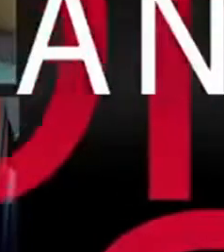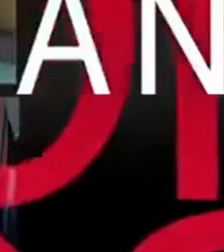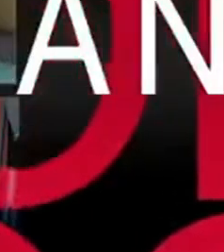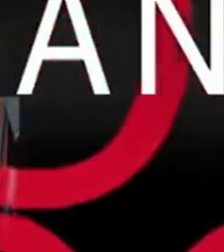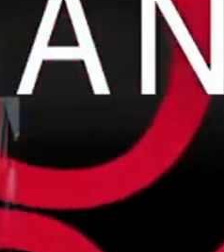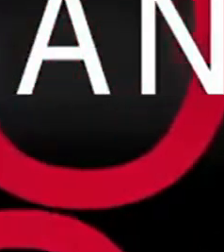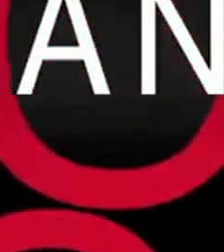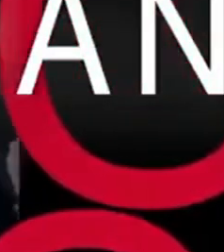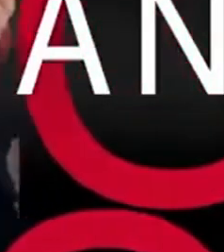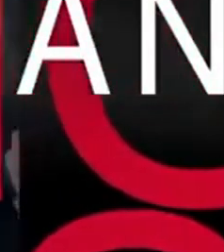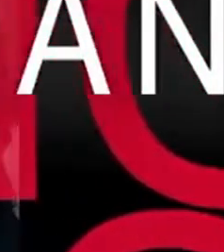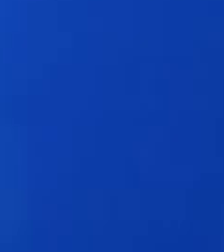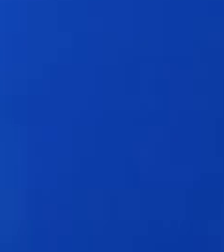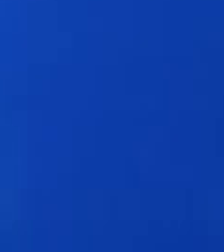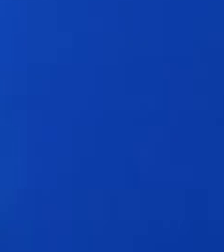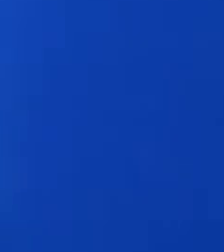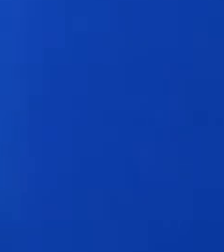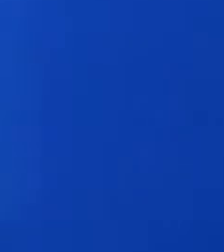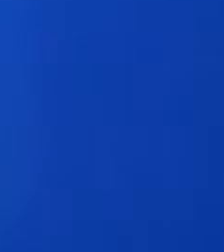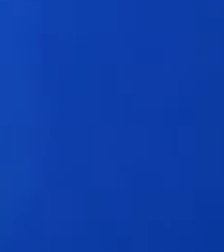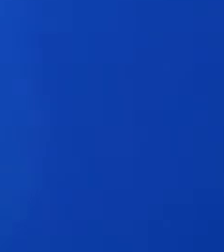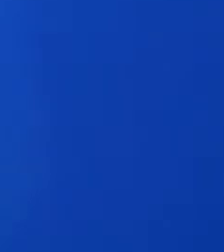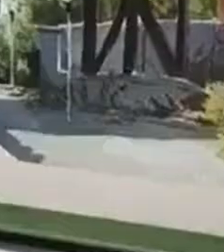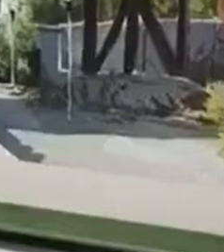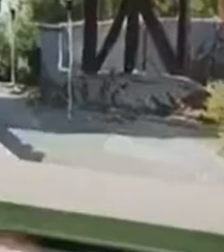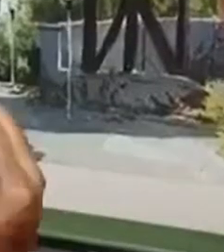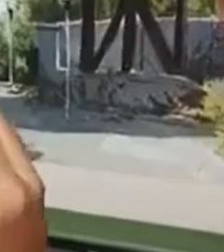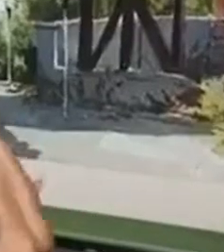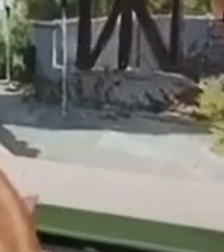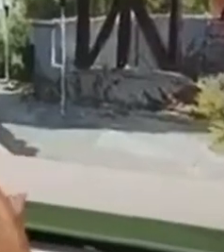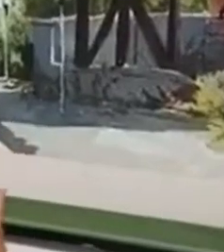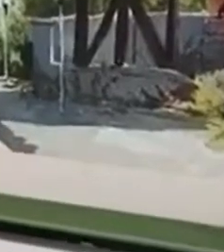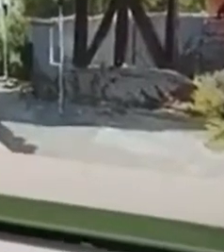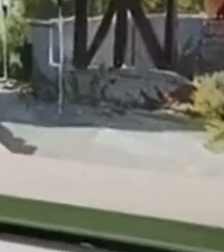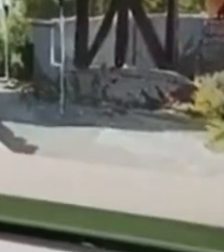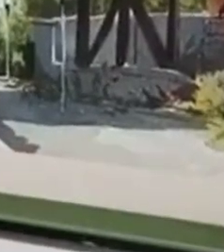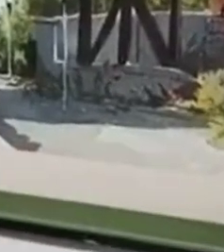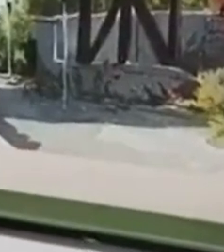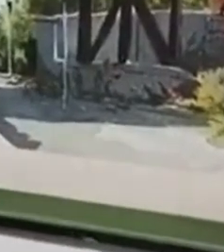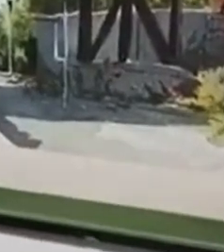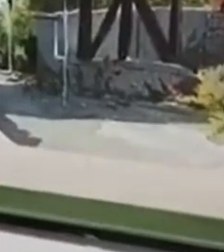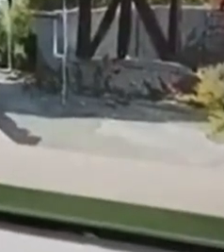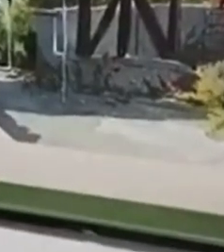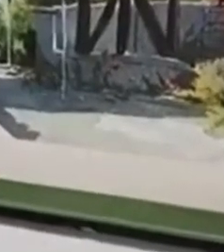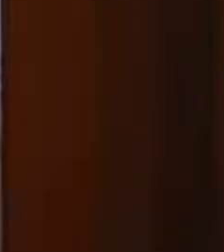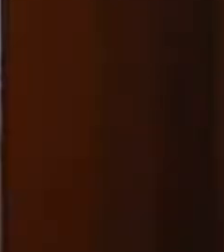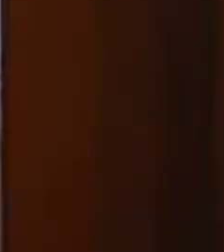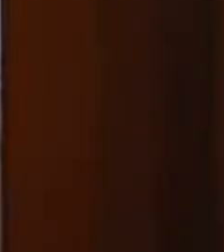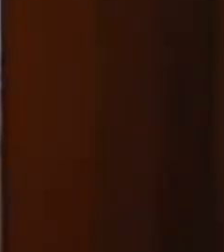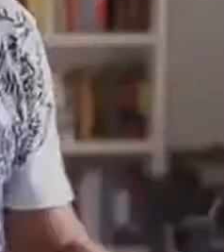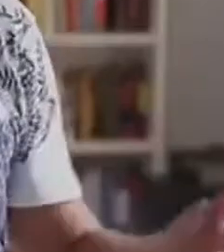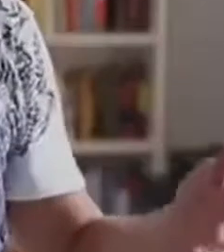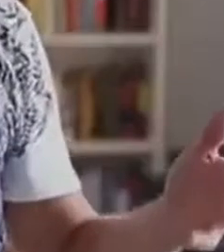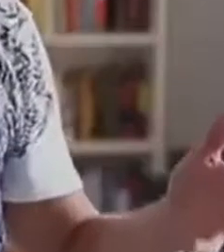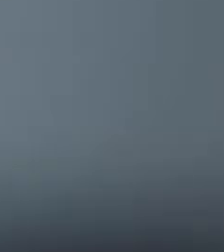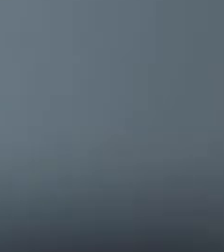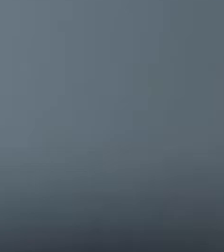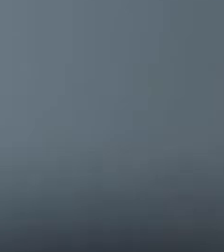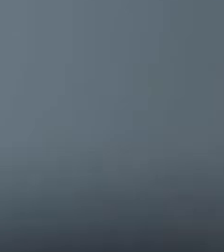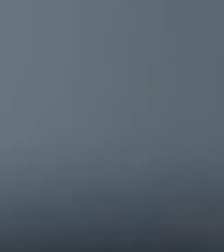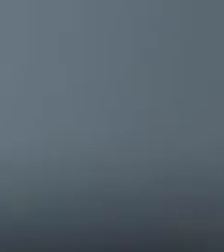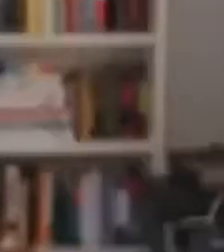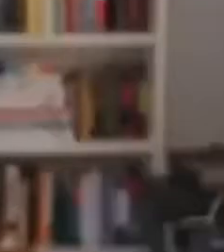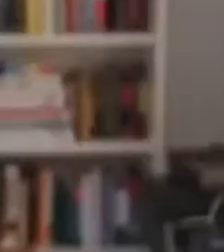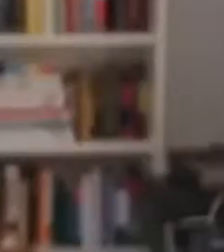Vuelven los sonidos que emocionan. Tenemos mucho repertorio de antaño que tenemos que mostrar. Amalaya la siembra se echó